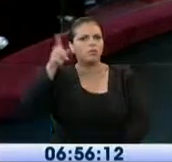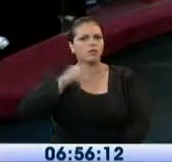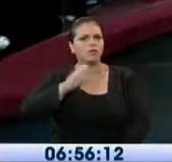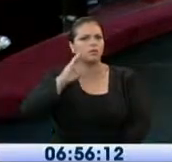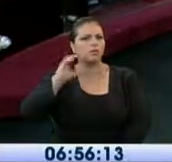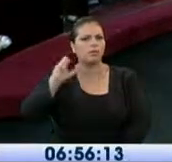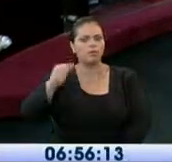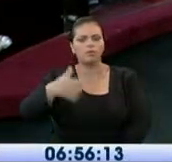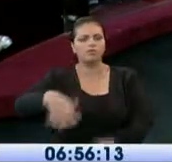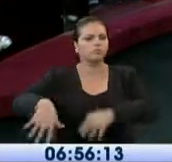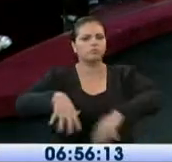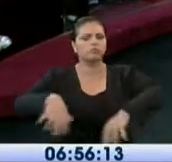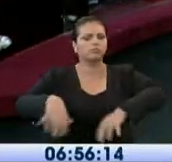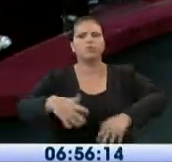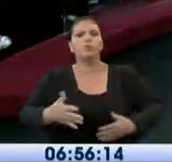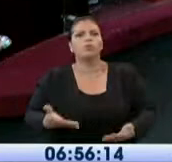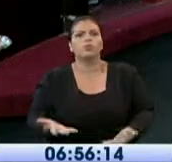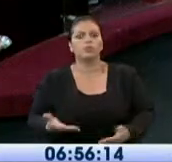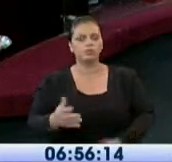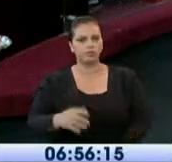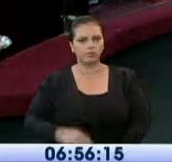días. Adelante con tu informe.